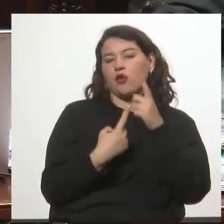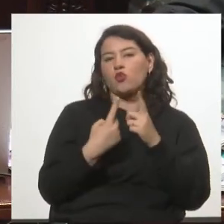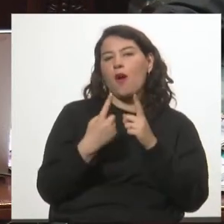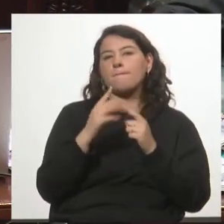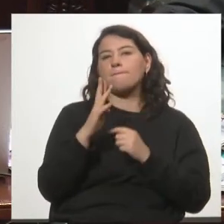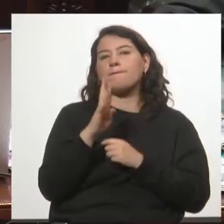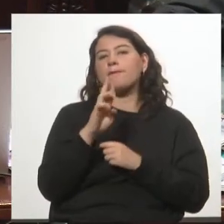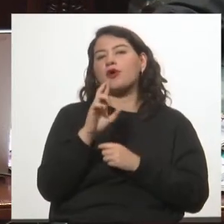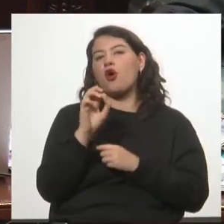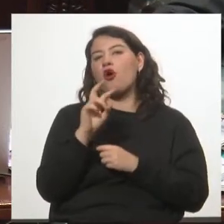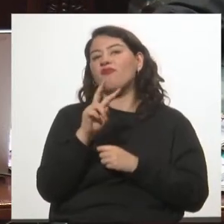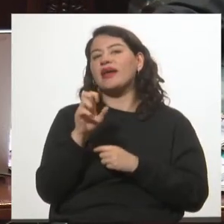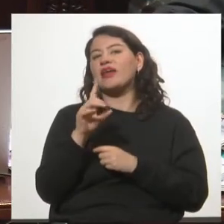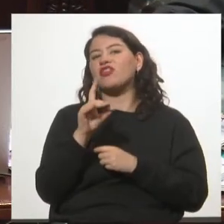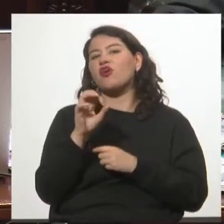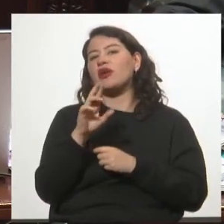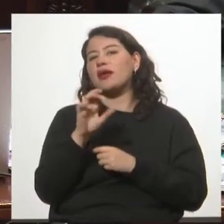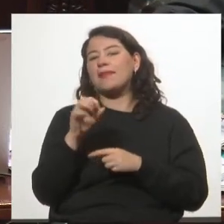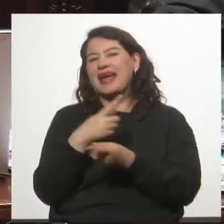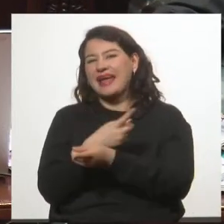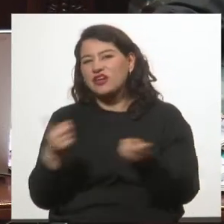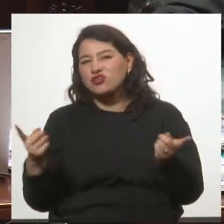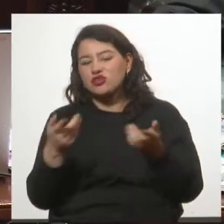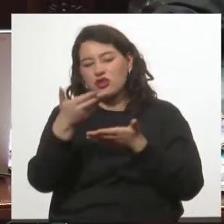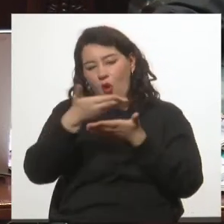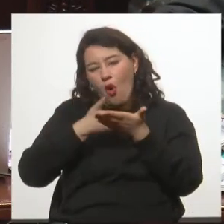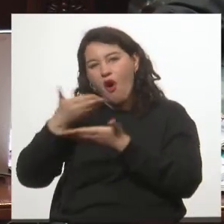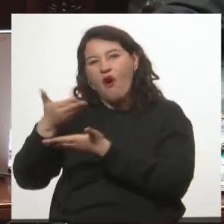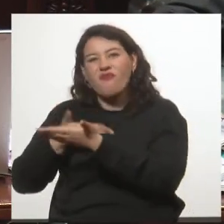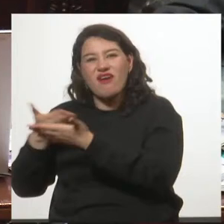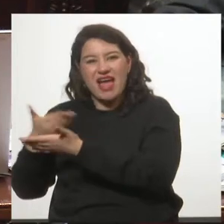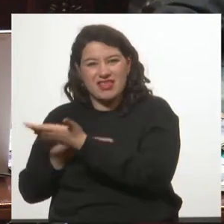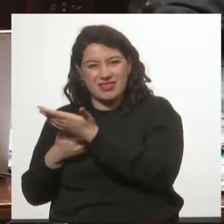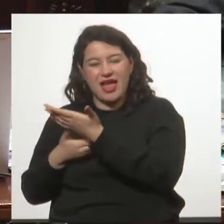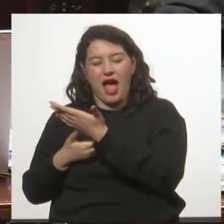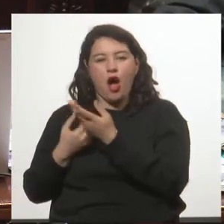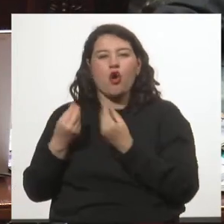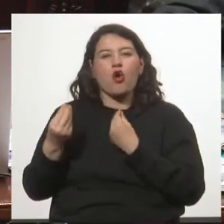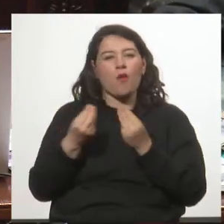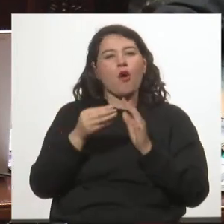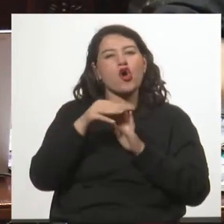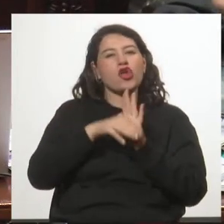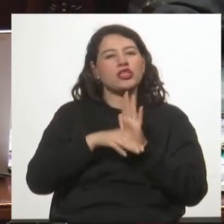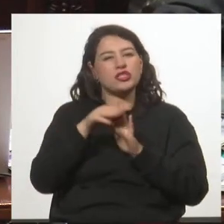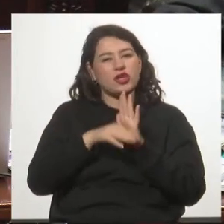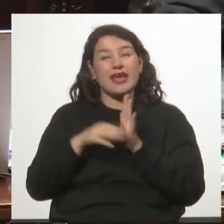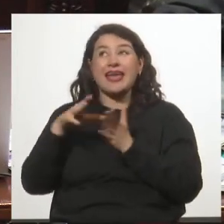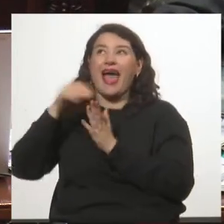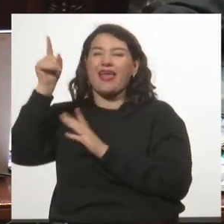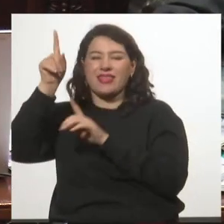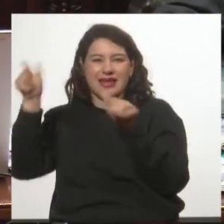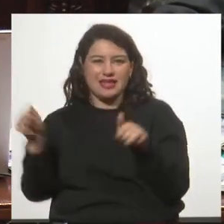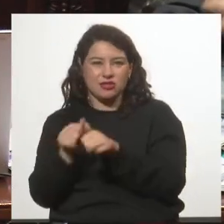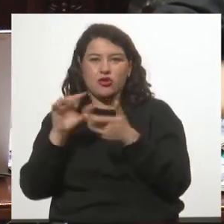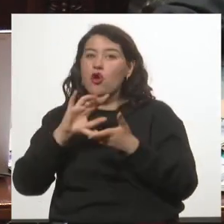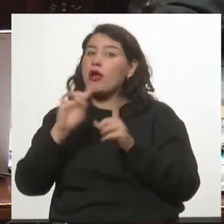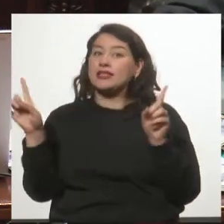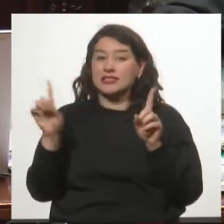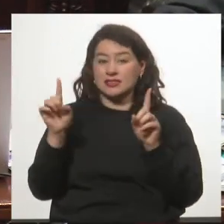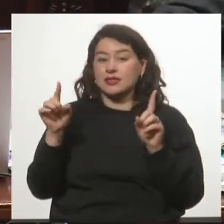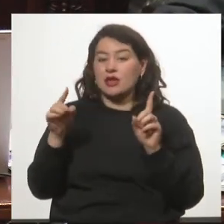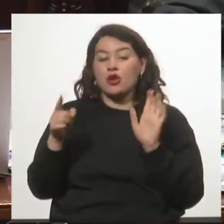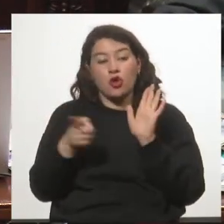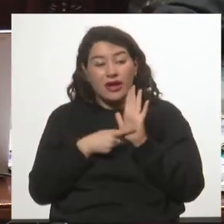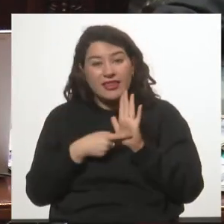presentarán su oferta técnica y económica sobre la base de pliegos y condiciones elaborados por ante el que no eran mecanismos previstos en el